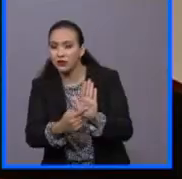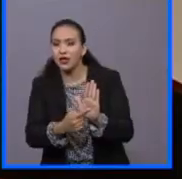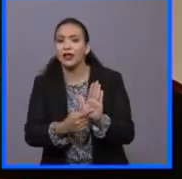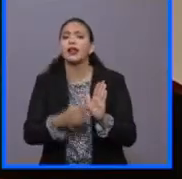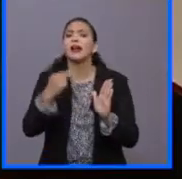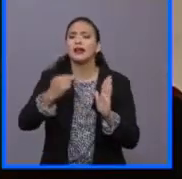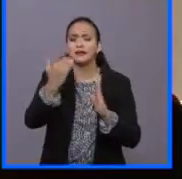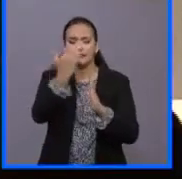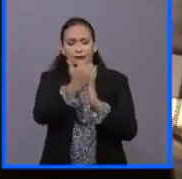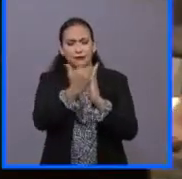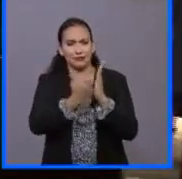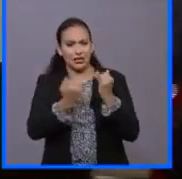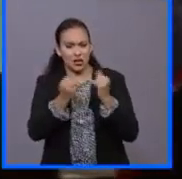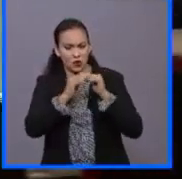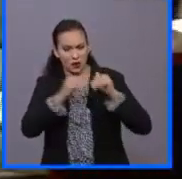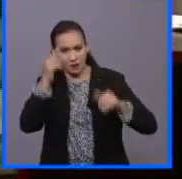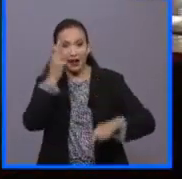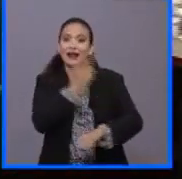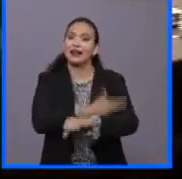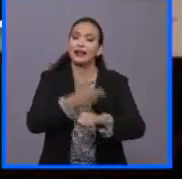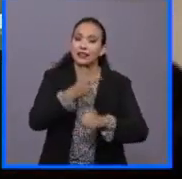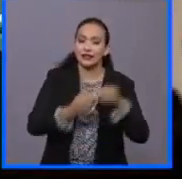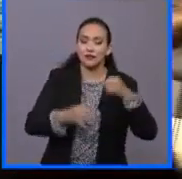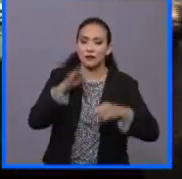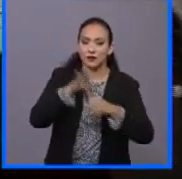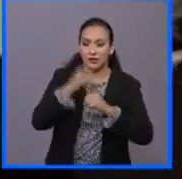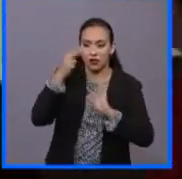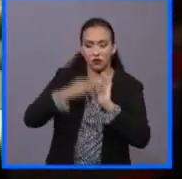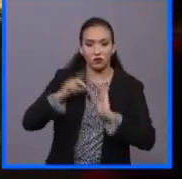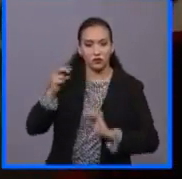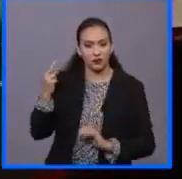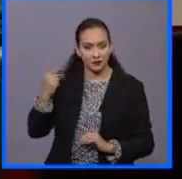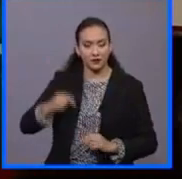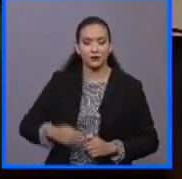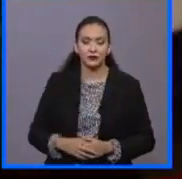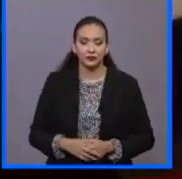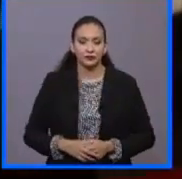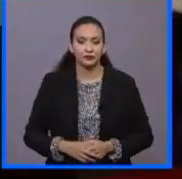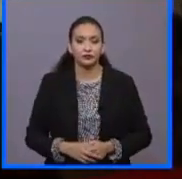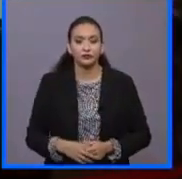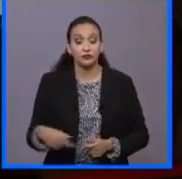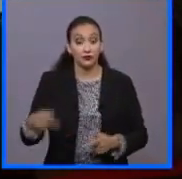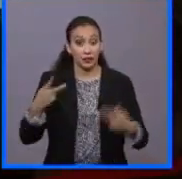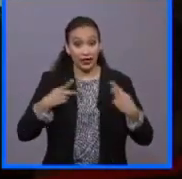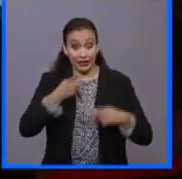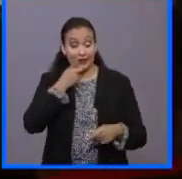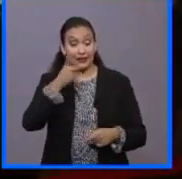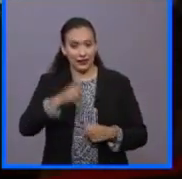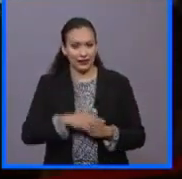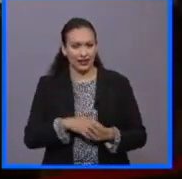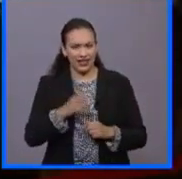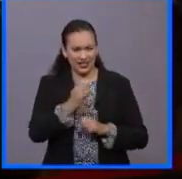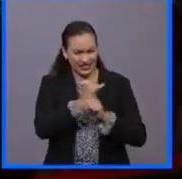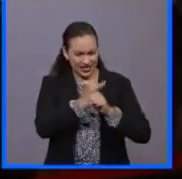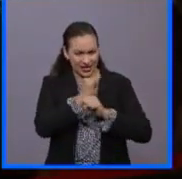Estándares Democráticos en el Proceso Electoral Judicial 2025. Denunciaron que dicho análisis independiente sobre